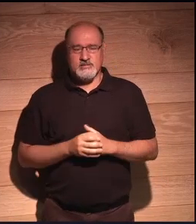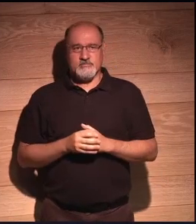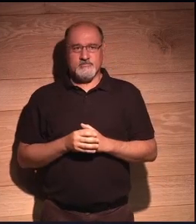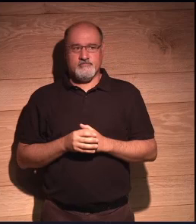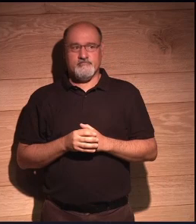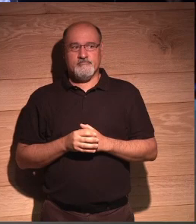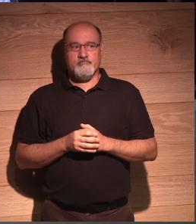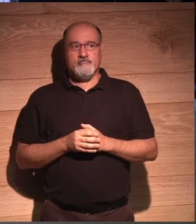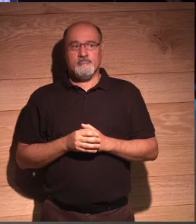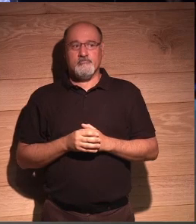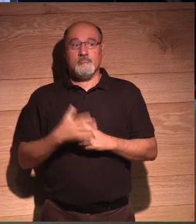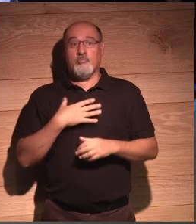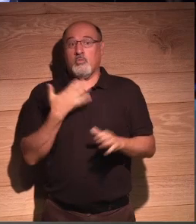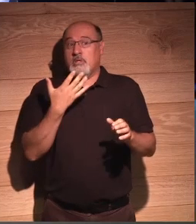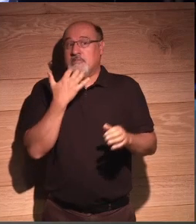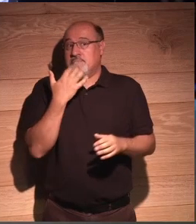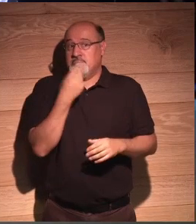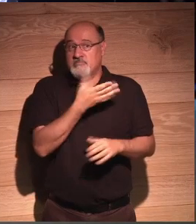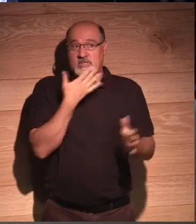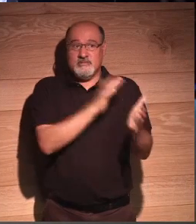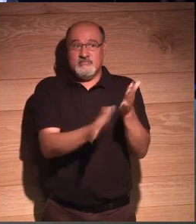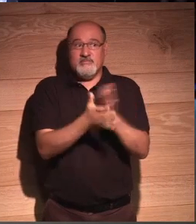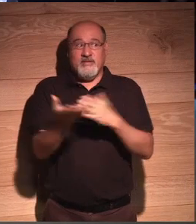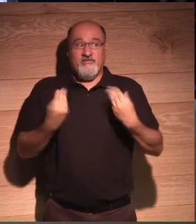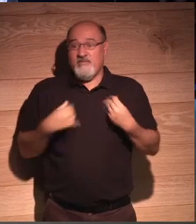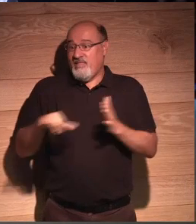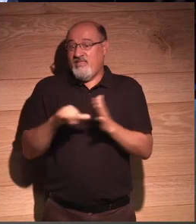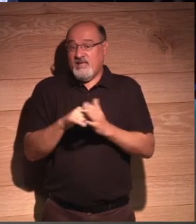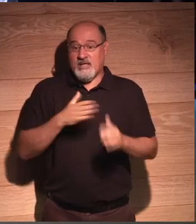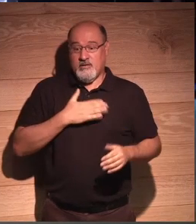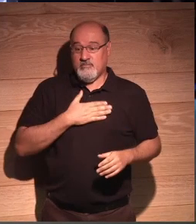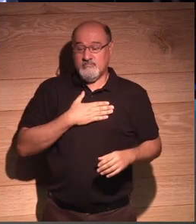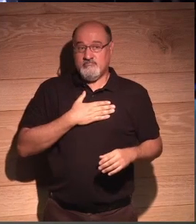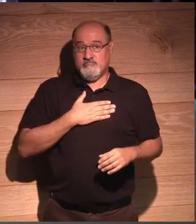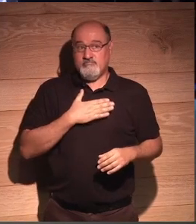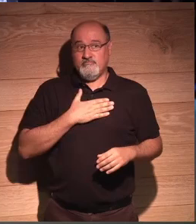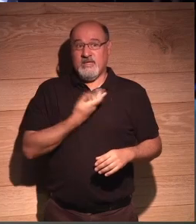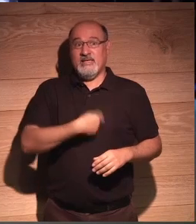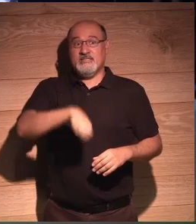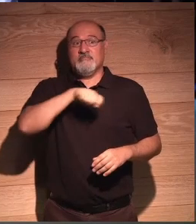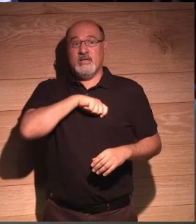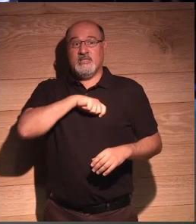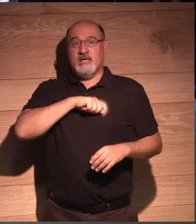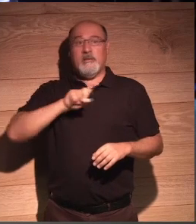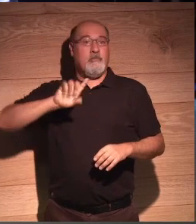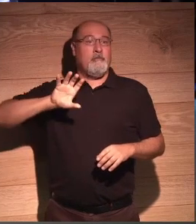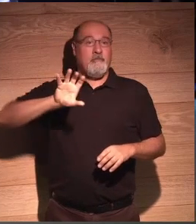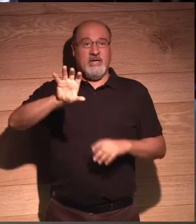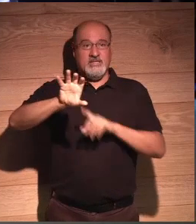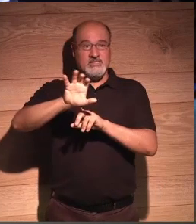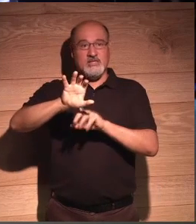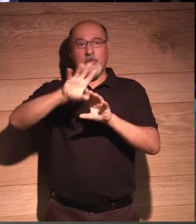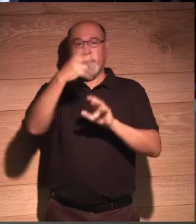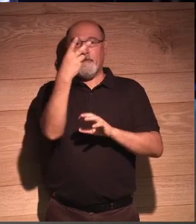Bueno, quizás puedes contarlo tú, que has vivido más de cerca, pero éramos una de las, de hecho, las primeras señales del